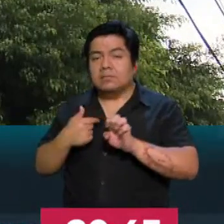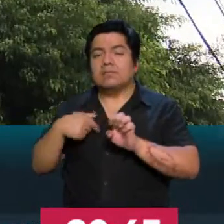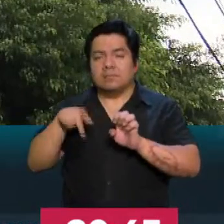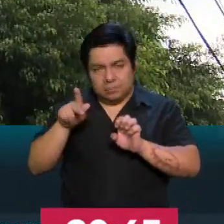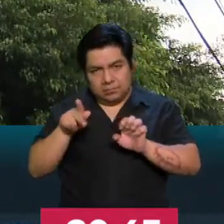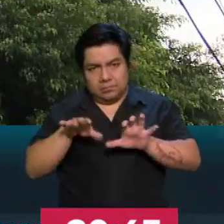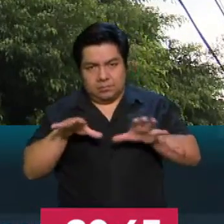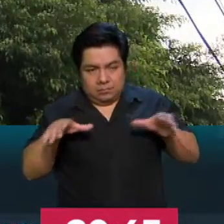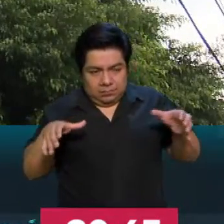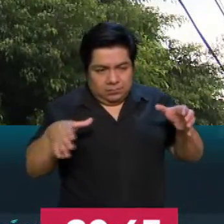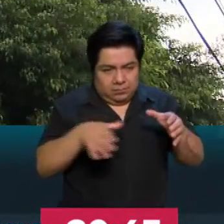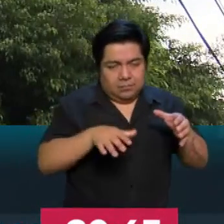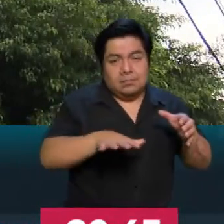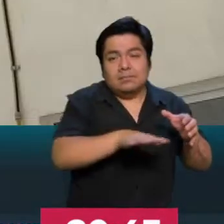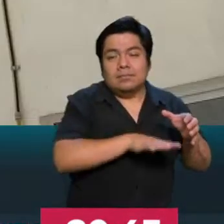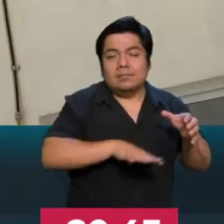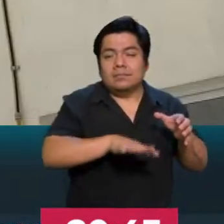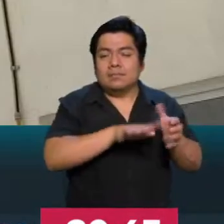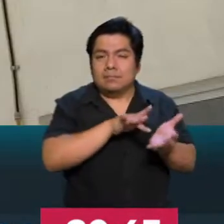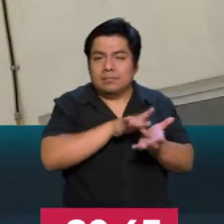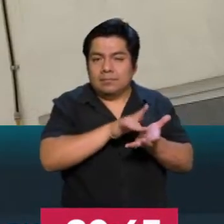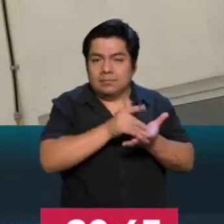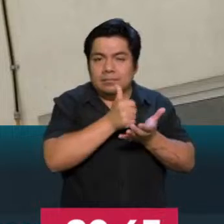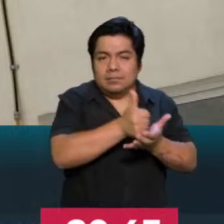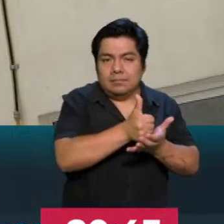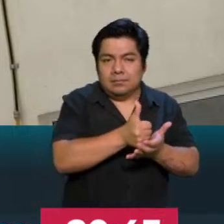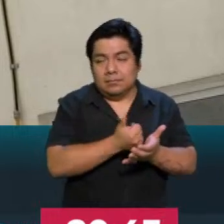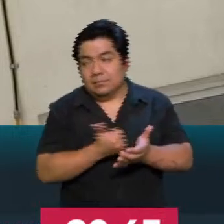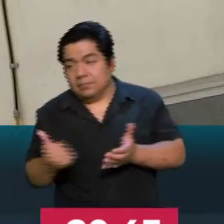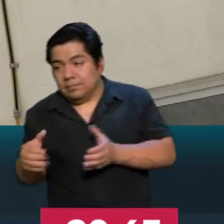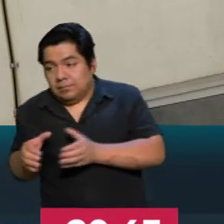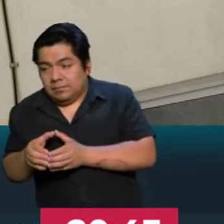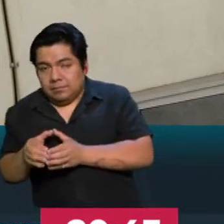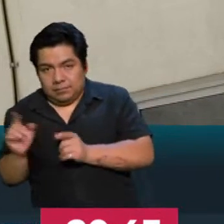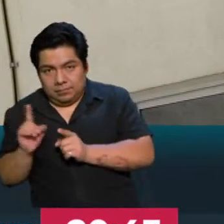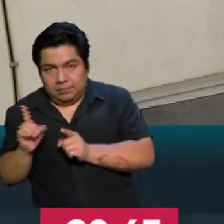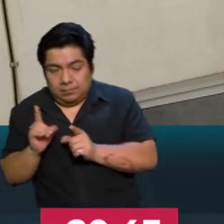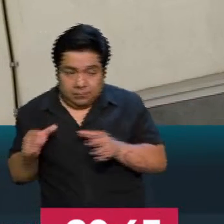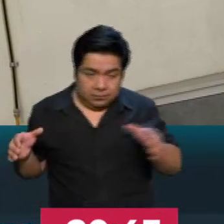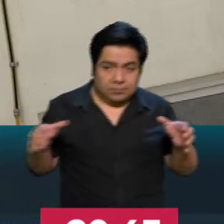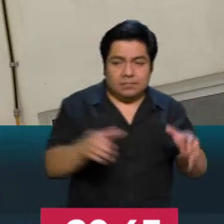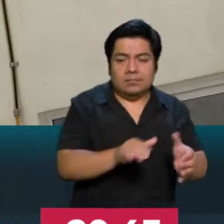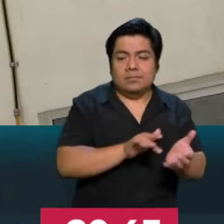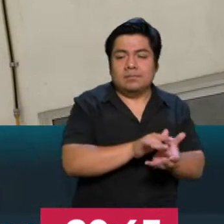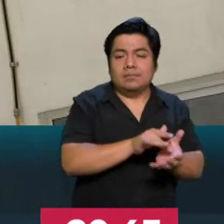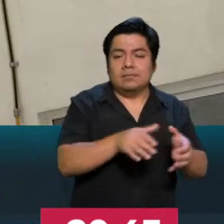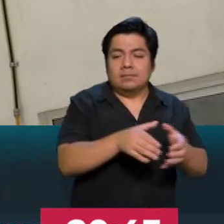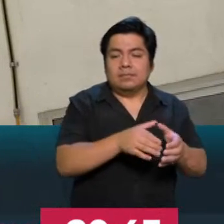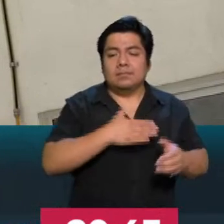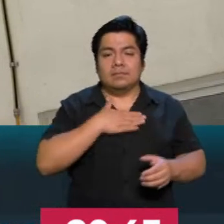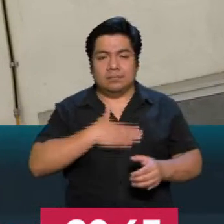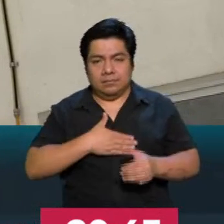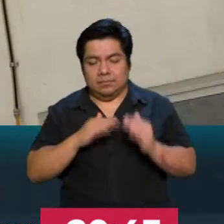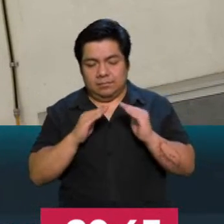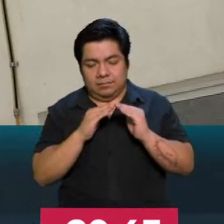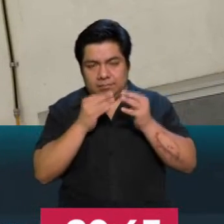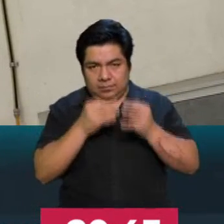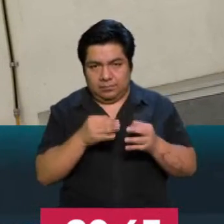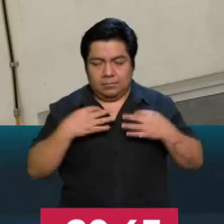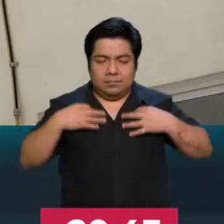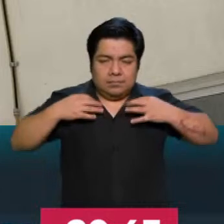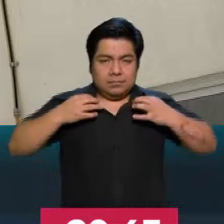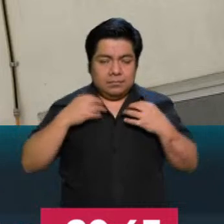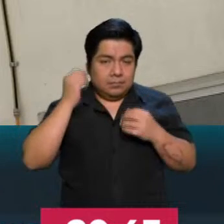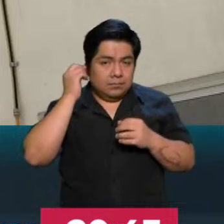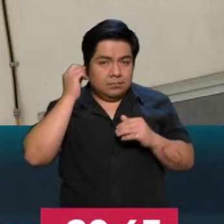intereses y del rumbo que la ciudad ha decidido democráticamente tomar, que es el de la justicia habitacional, el